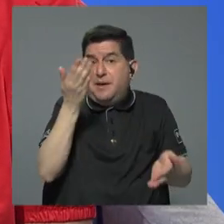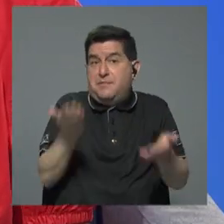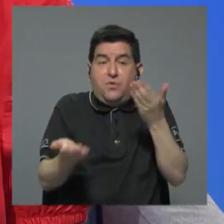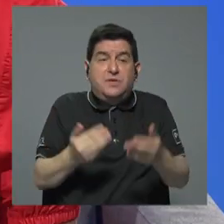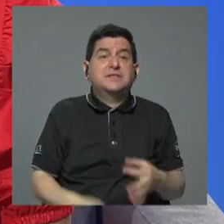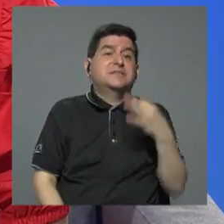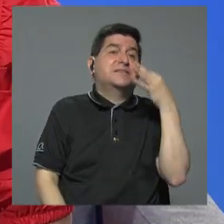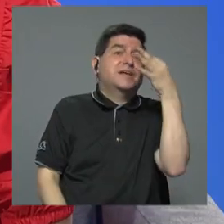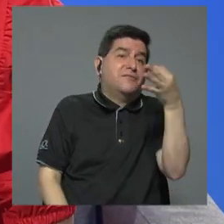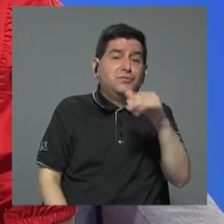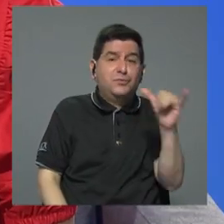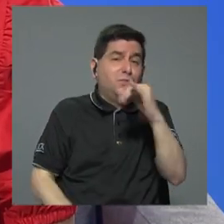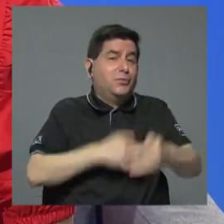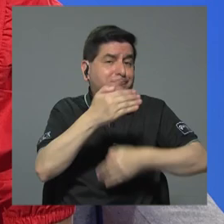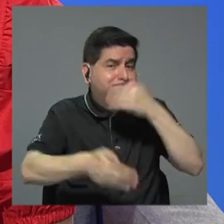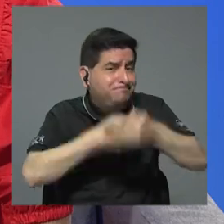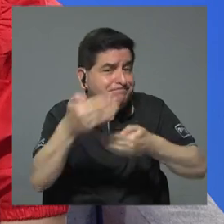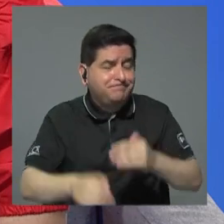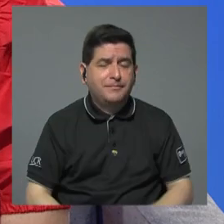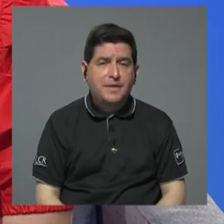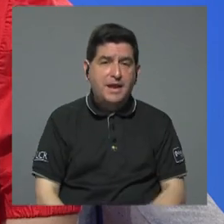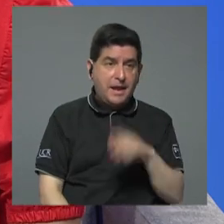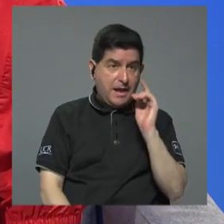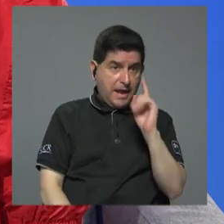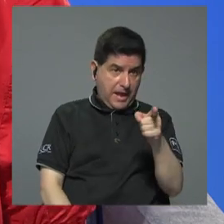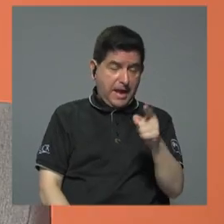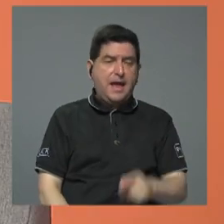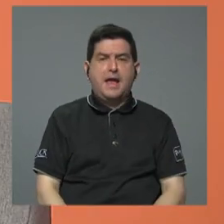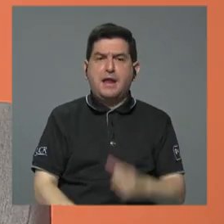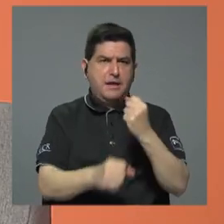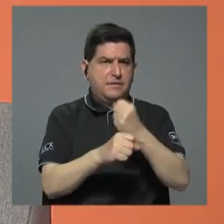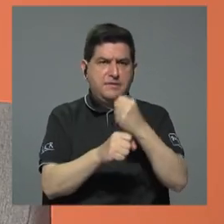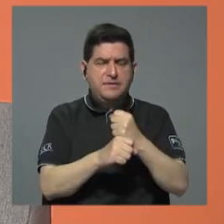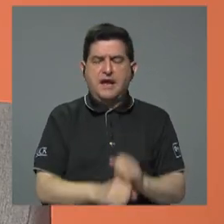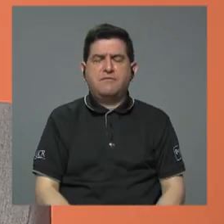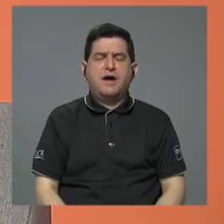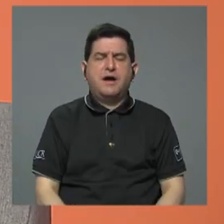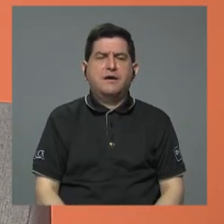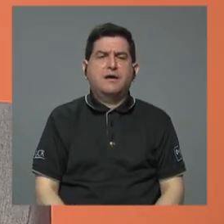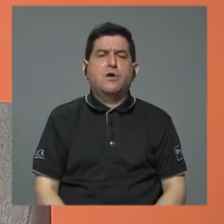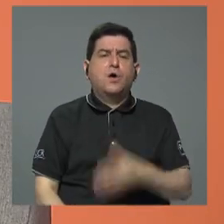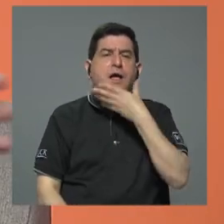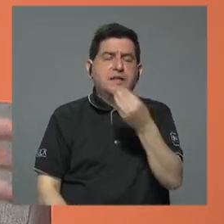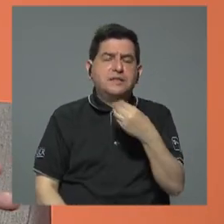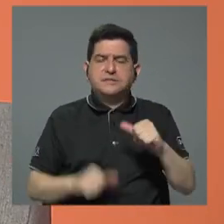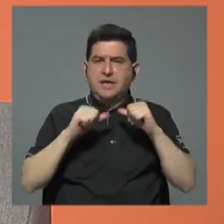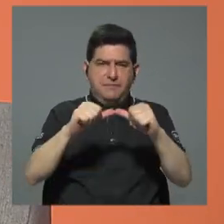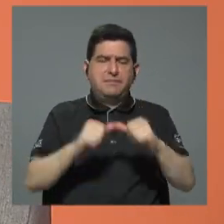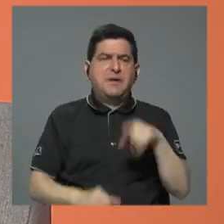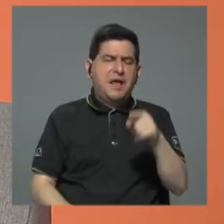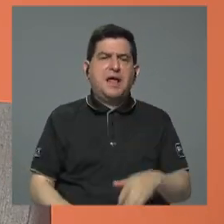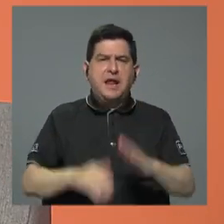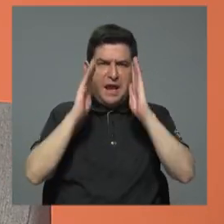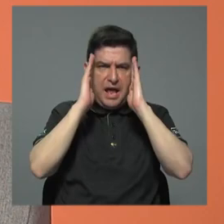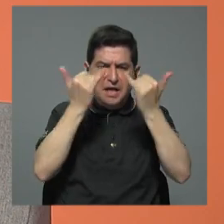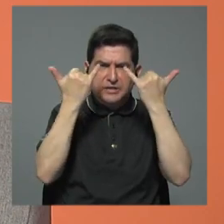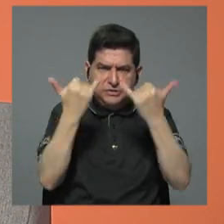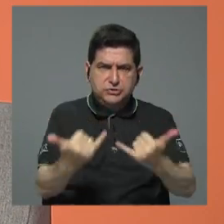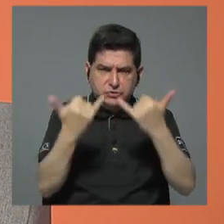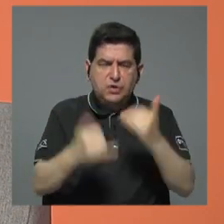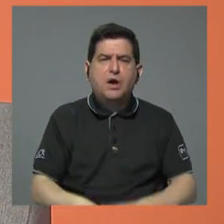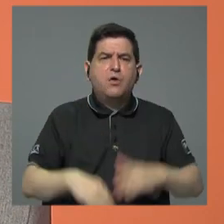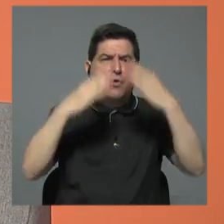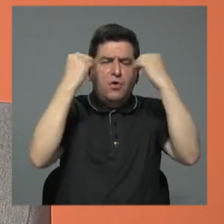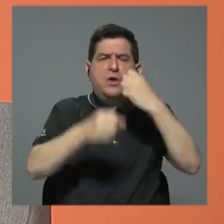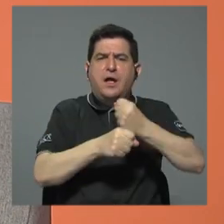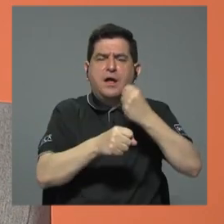estas vayan por esa ruta. Sí, él va a dejar su trabajo a partir, eso sí, de diciembre. Creo que se va a dedicar un poco a hacer su informe